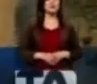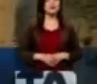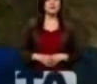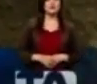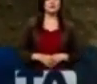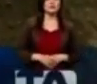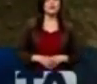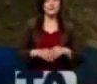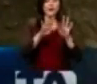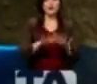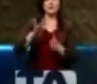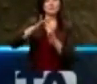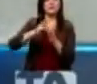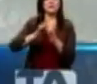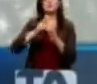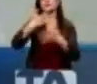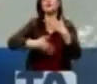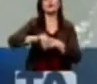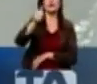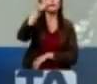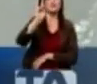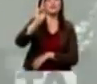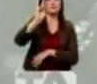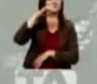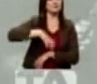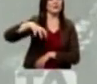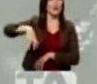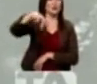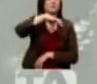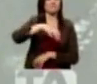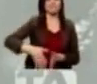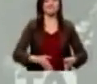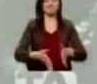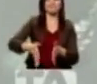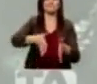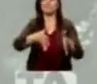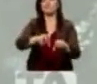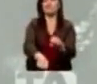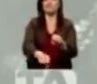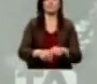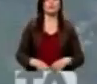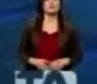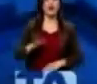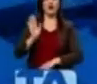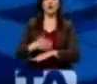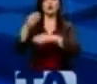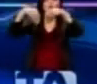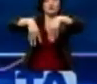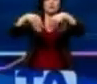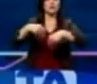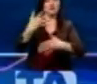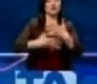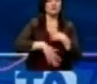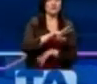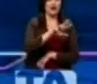Según un informe de la Secretaría de Riesgo, son 17 las provincias comprometidas por afectaciones a nivel vial producto del invierno. Al momento hay 30